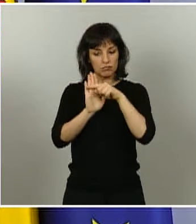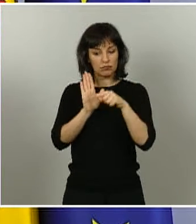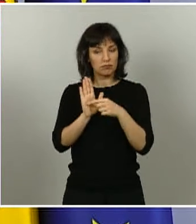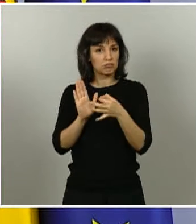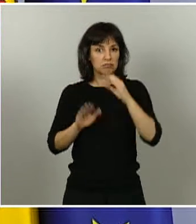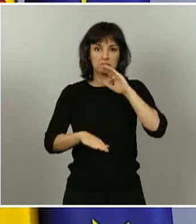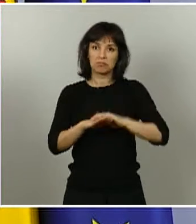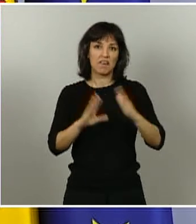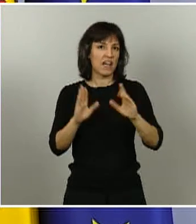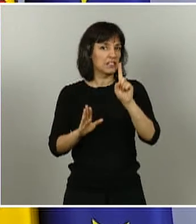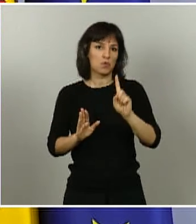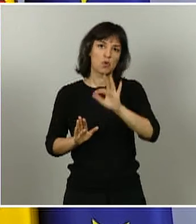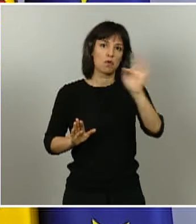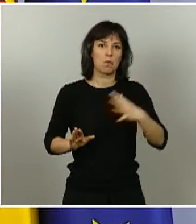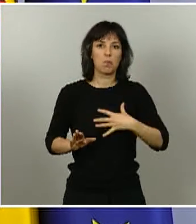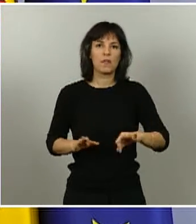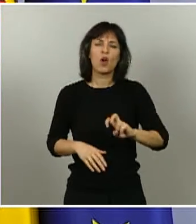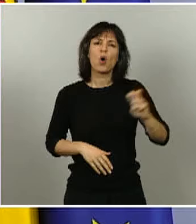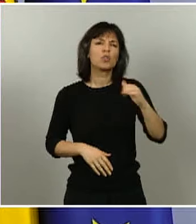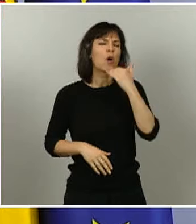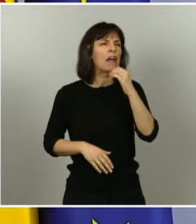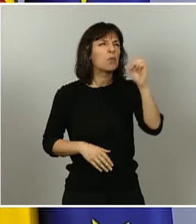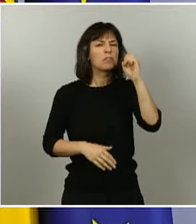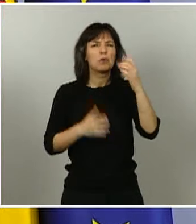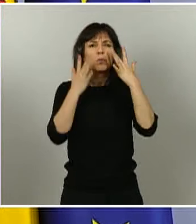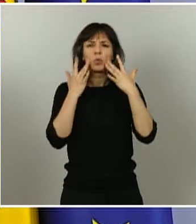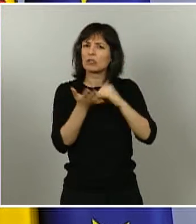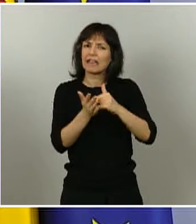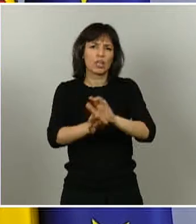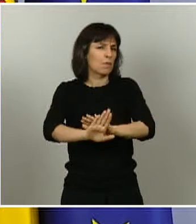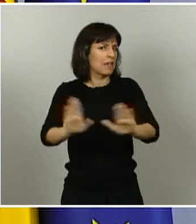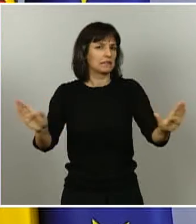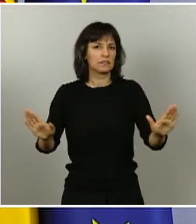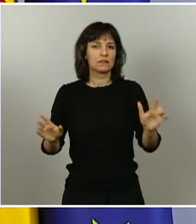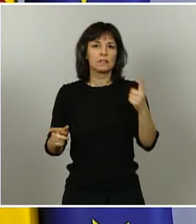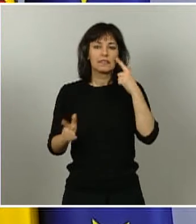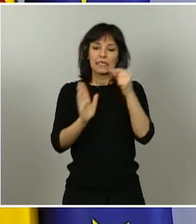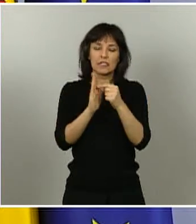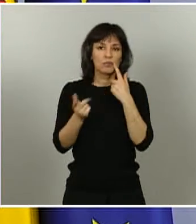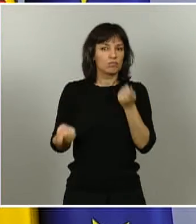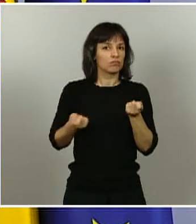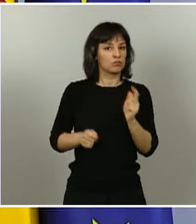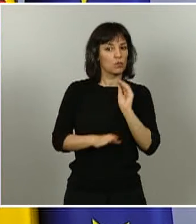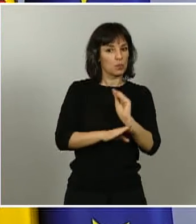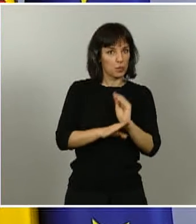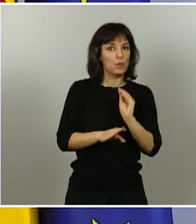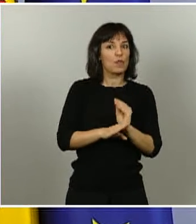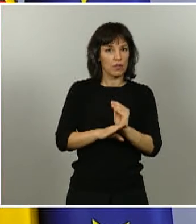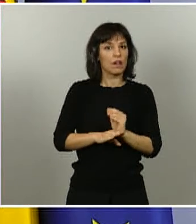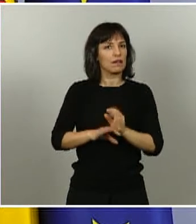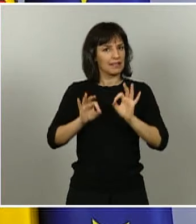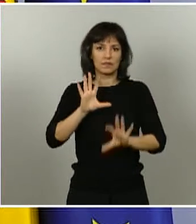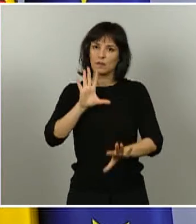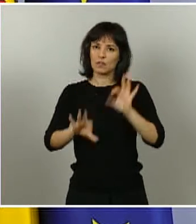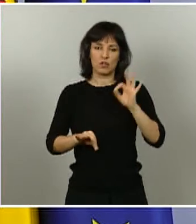influido ninguna otra razón que las estrictamente técnicas y los criterios de prudencia que han guiado y seguirán guiando todas las decisiones que tomemos en este proceso